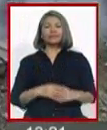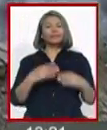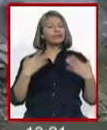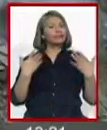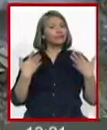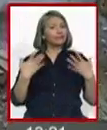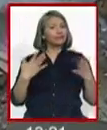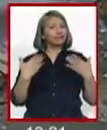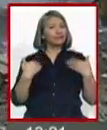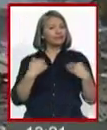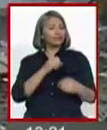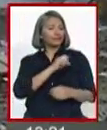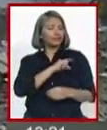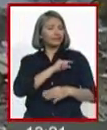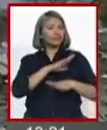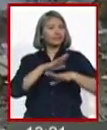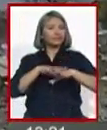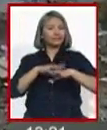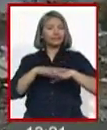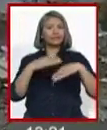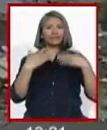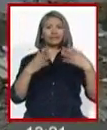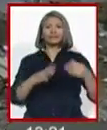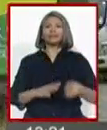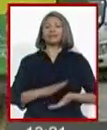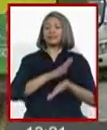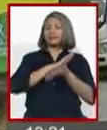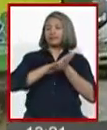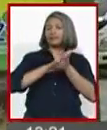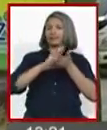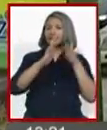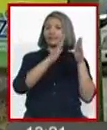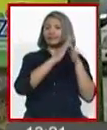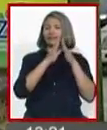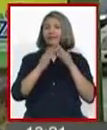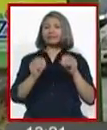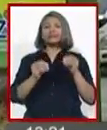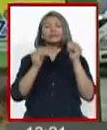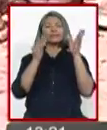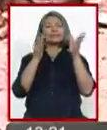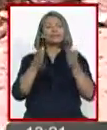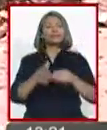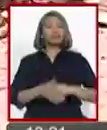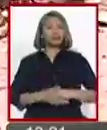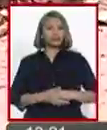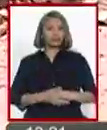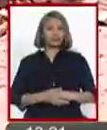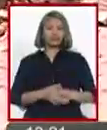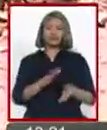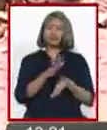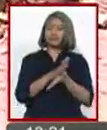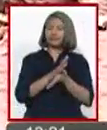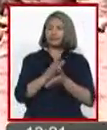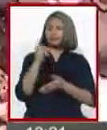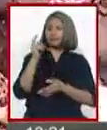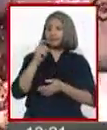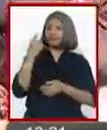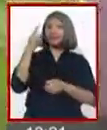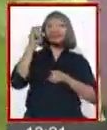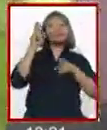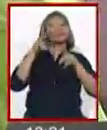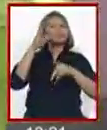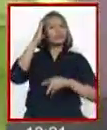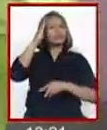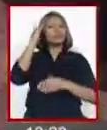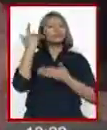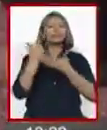campaña de concientización en cuanto a la seguridad urbana, donde se entregan los brochures y todas la documentación necesaria para que el vecino